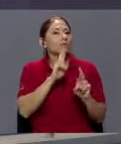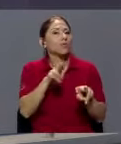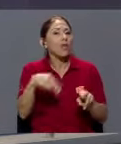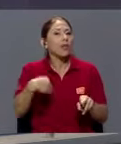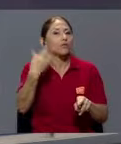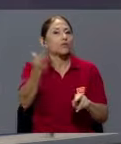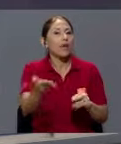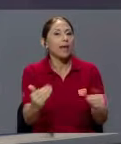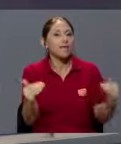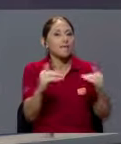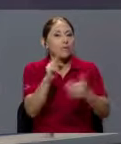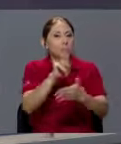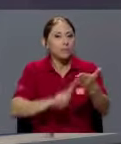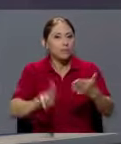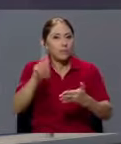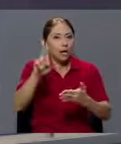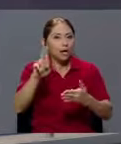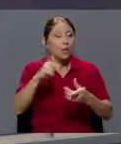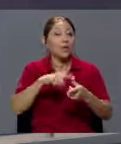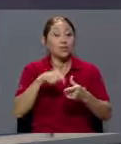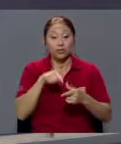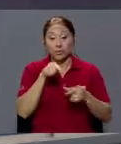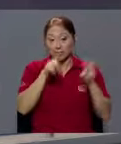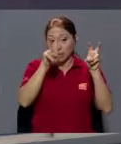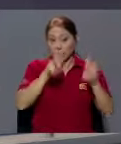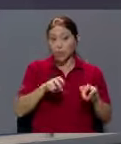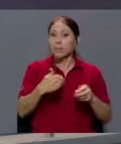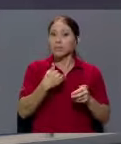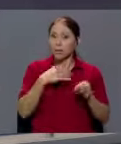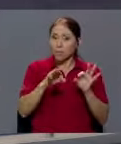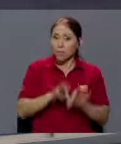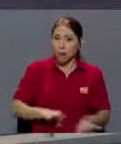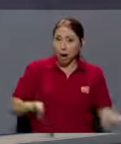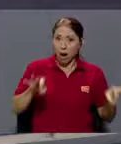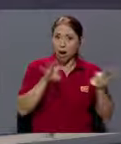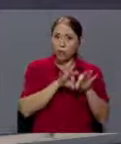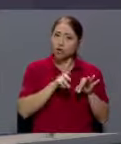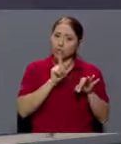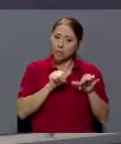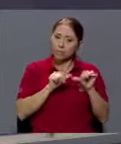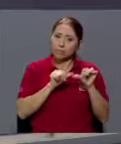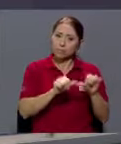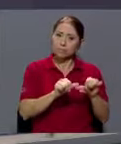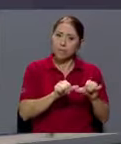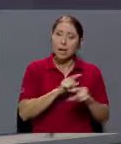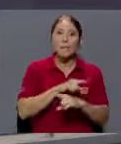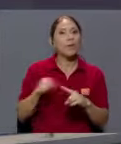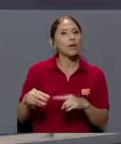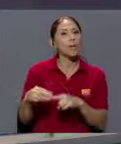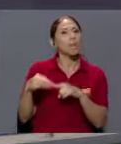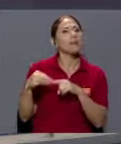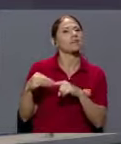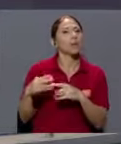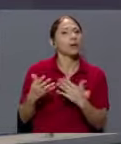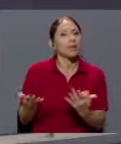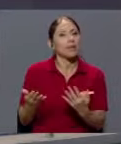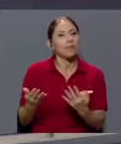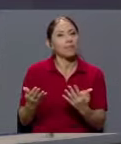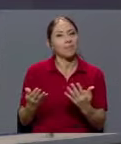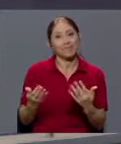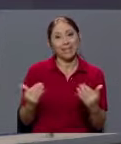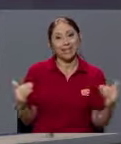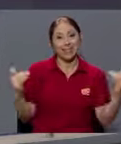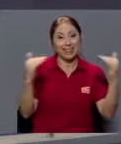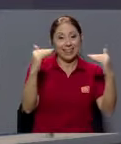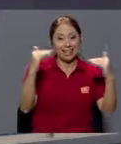a nivel universitario. Entonces me parece que hay un valor de la prueba que hay que preservar, pero lo fundamental, como dice Francisco, es el